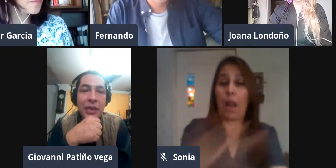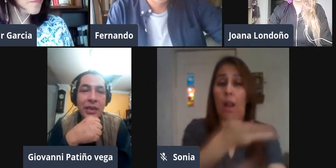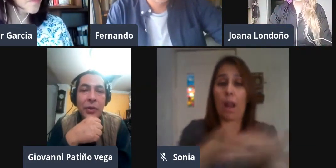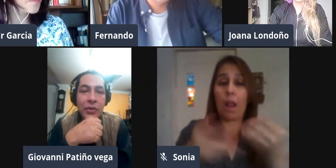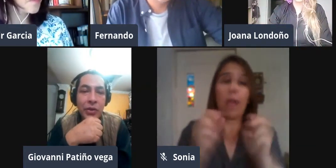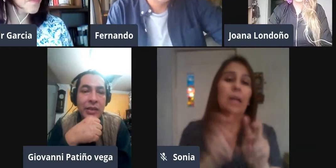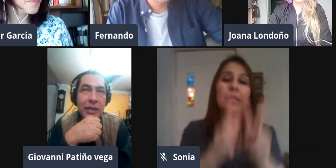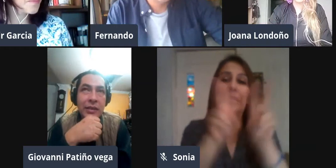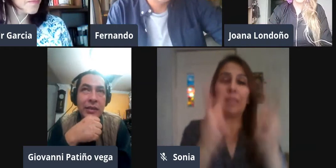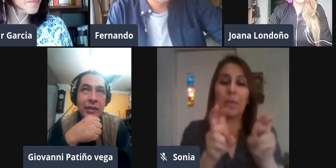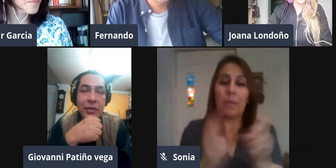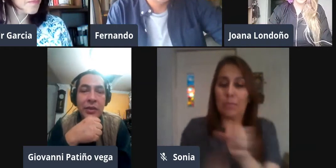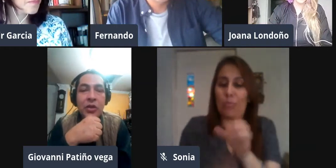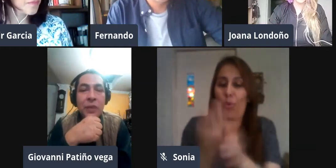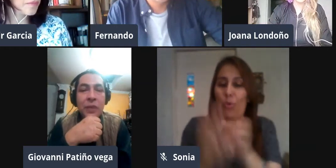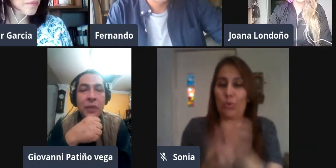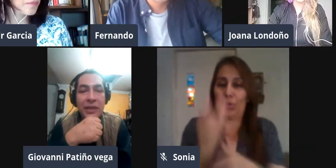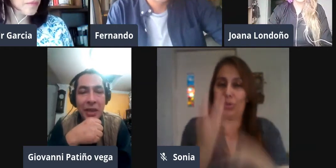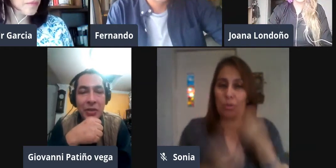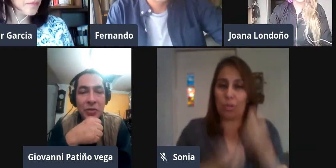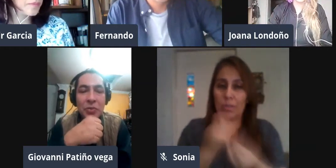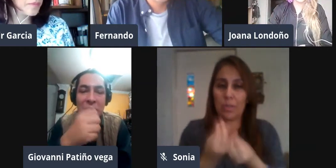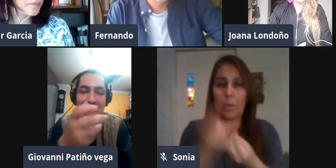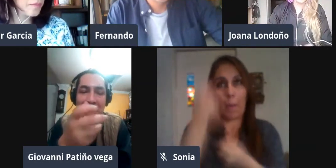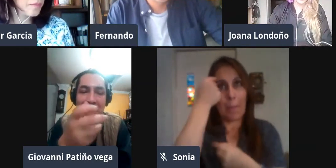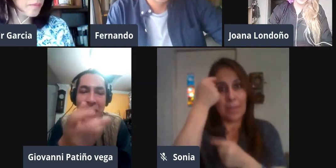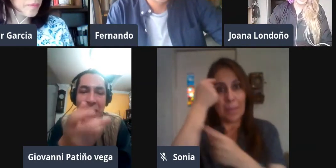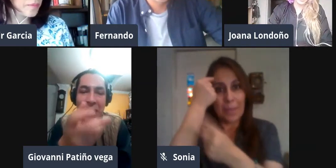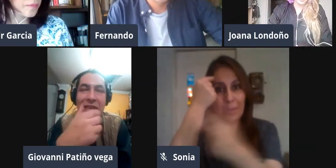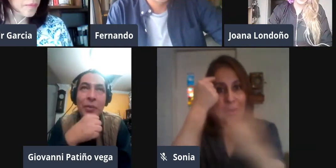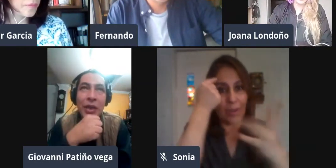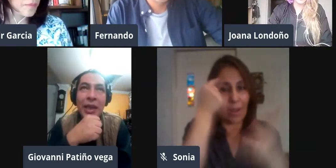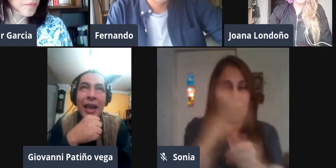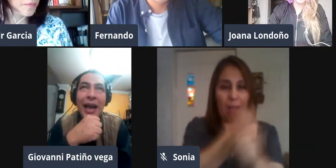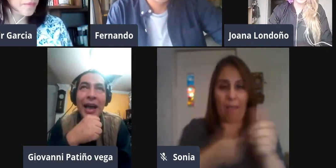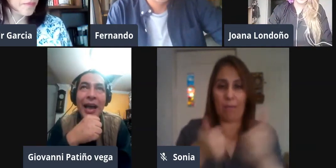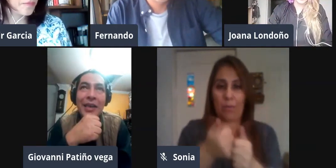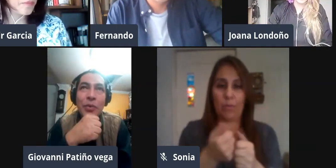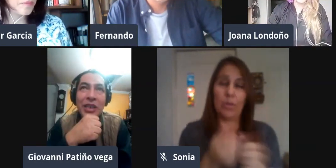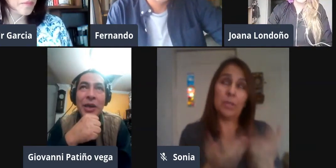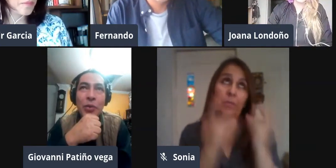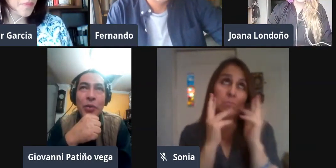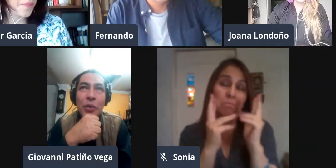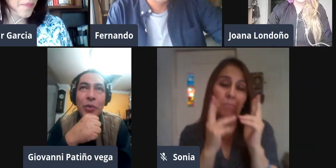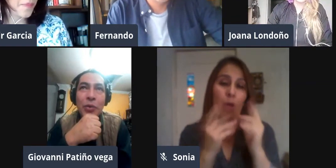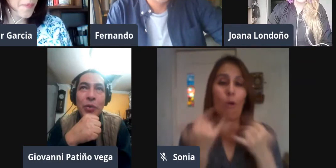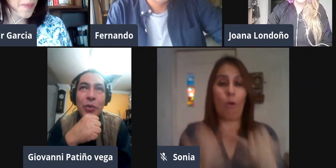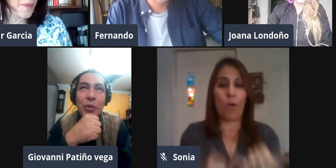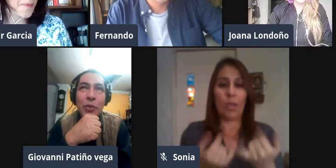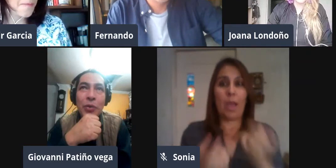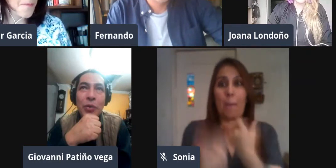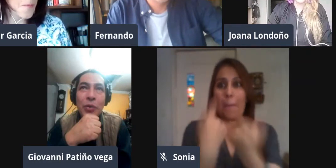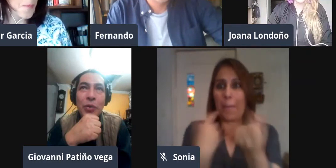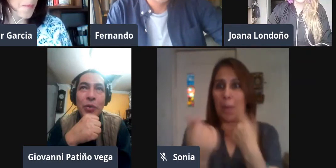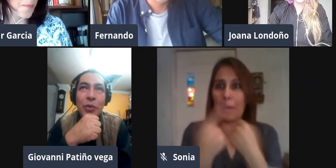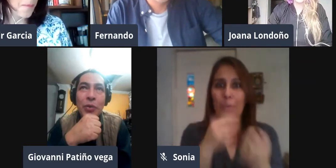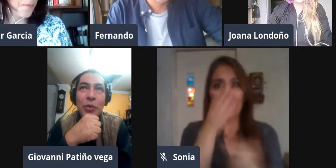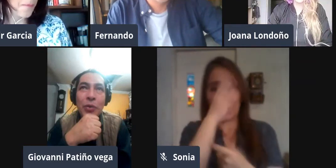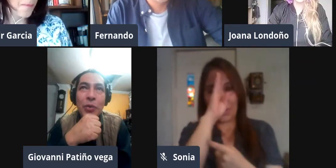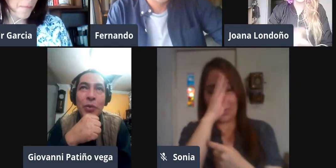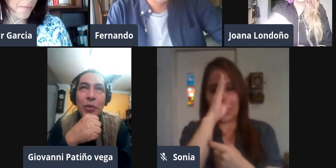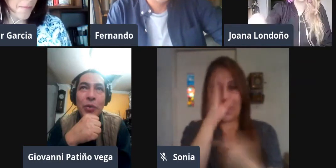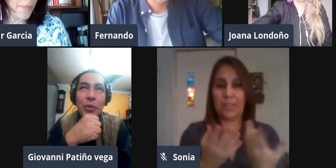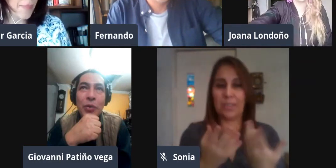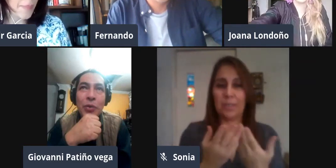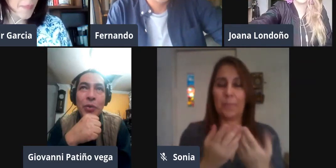producciones y de nuestros pensamientos muchas gracias y esperamos hoy harían muchas preguntas y muchas dudas que este espacio sirva